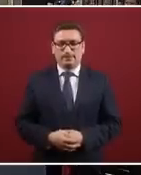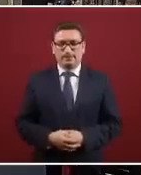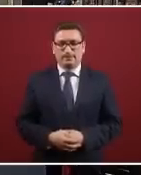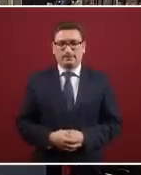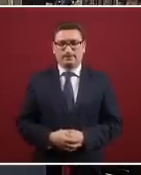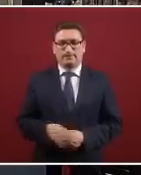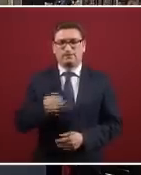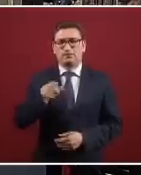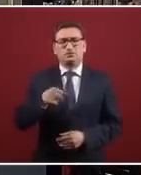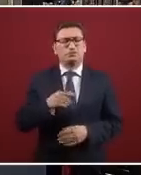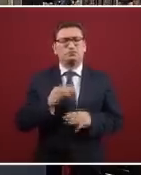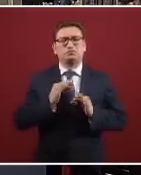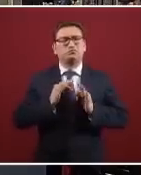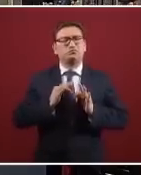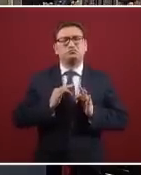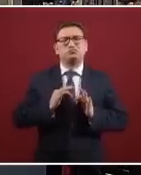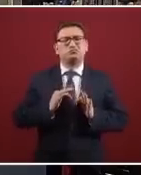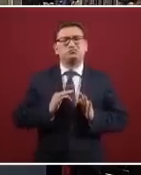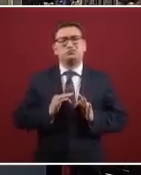muy tranquilo ahí.